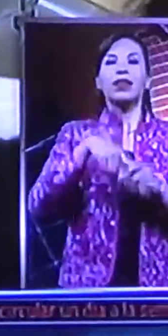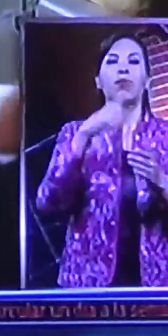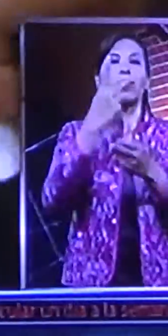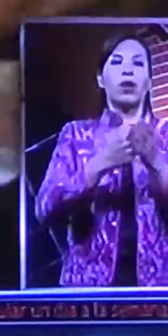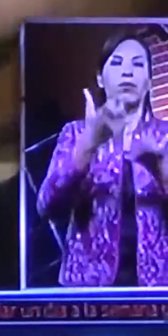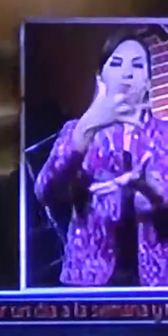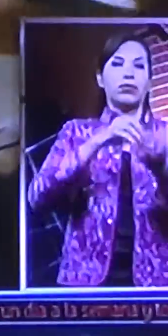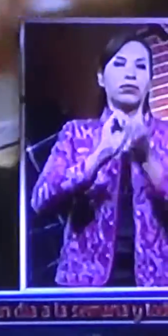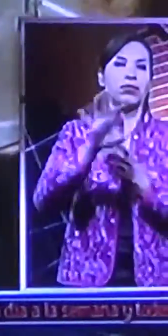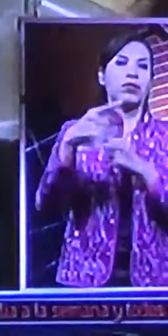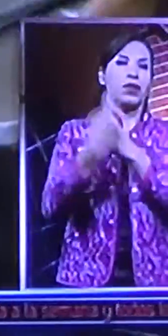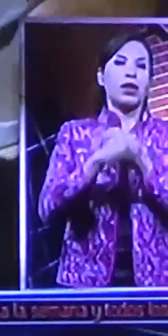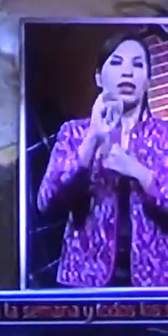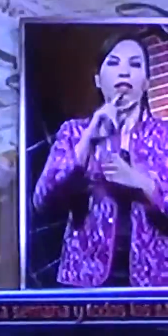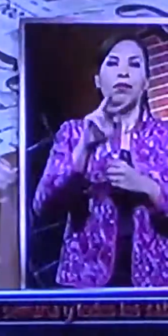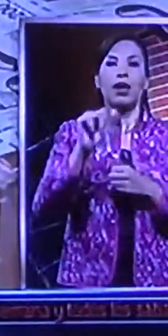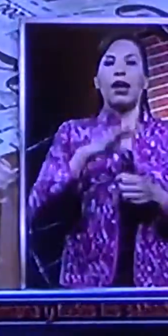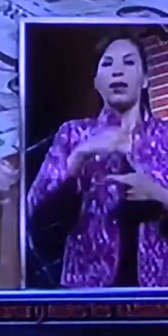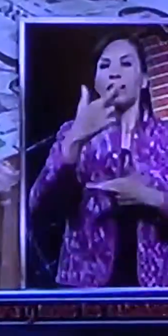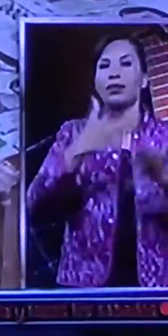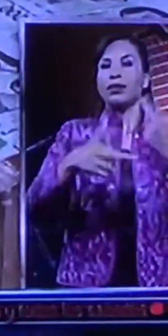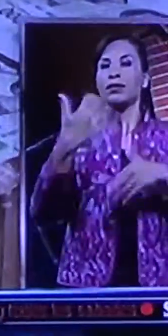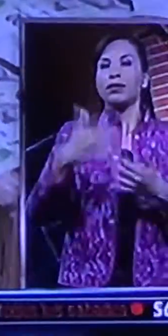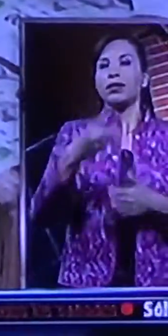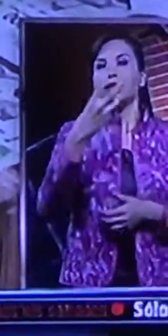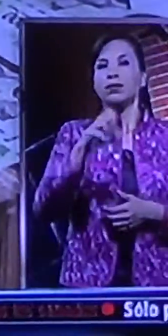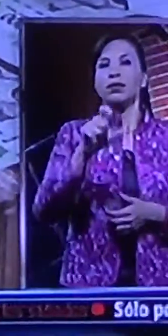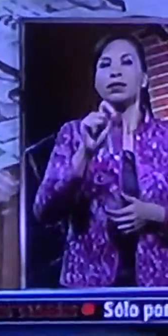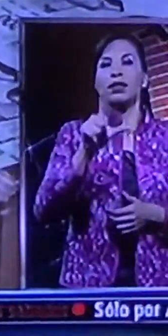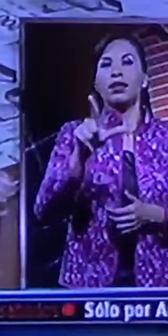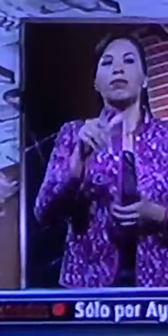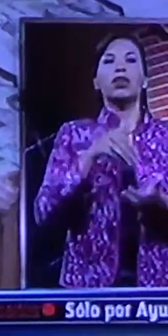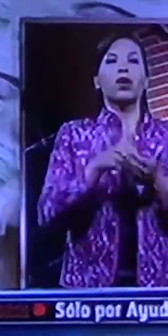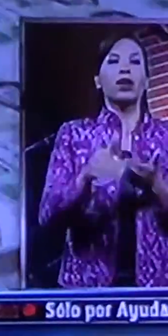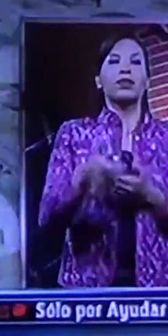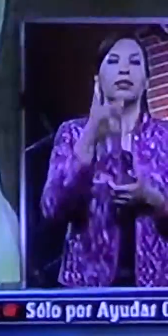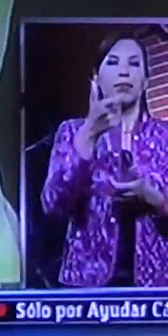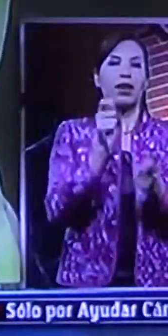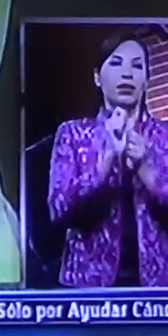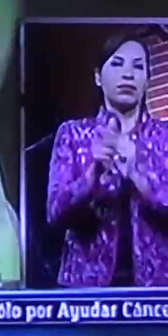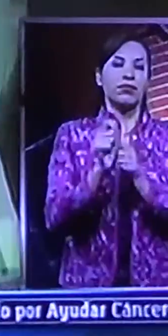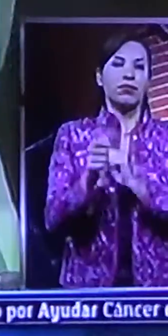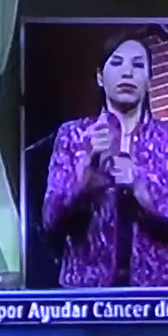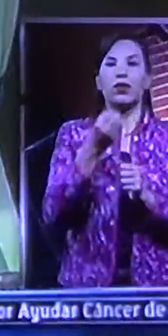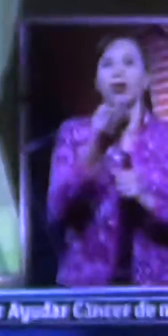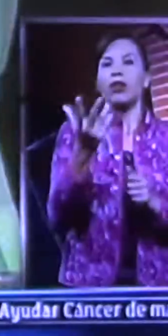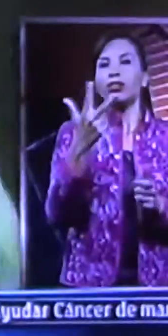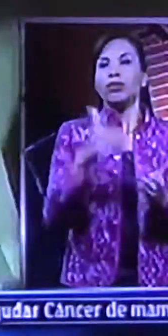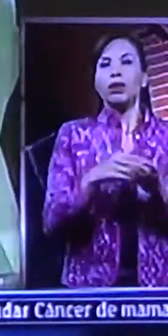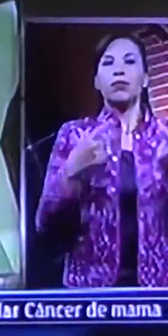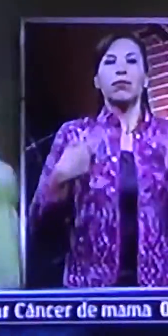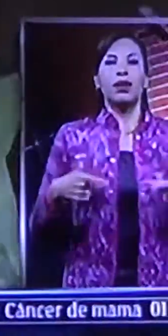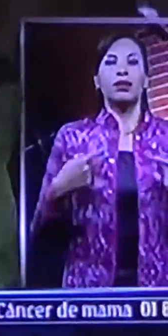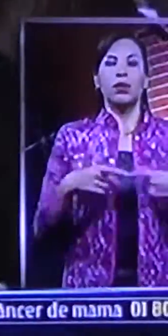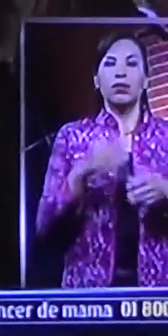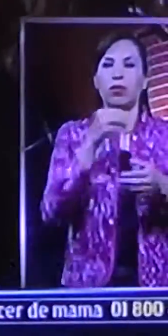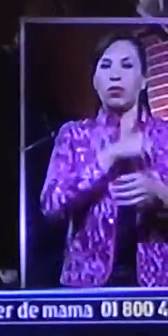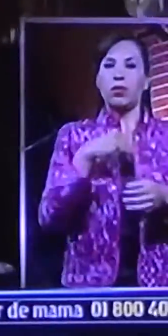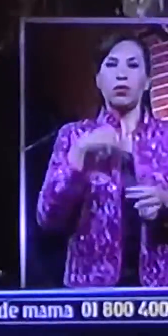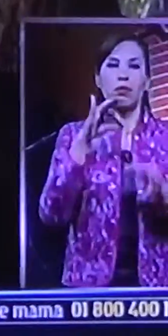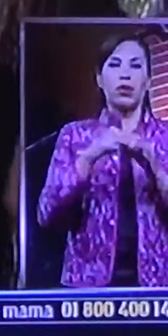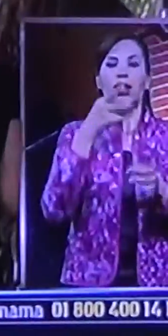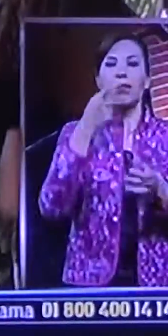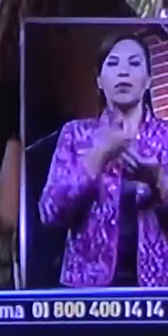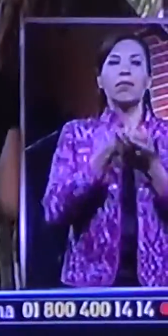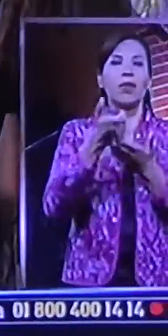de devolución automática del IVA, regresó casi 327 millones de pesos a casi 8 mil contribuyentes que cumplieron a